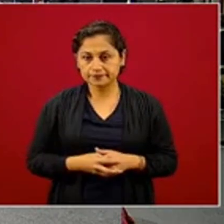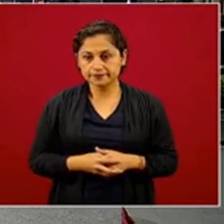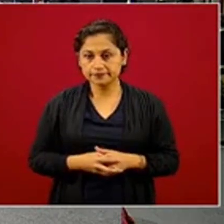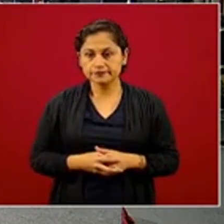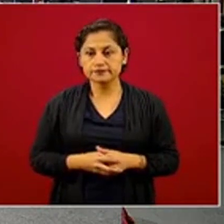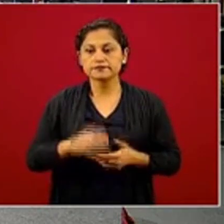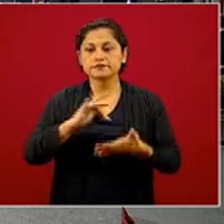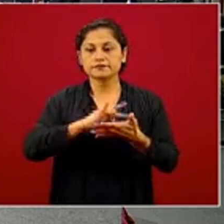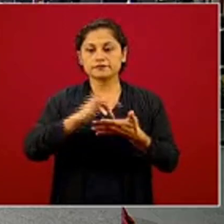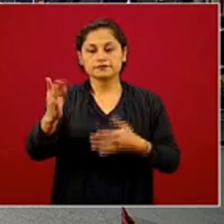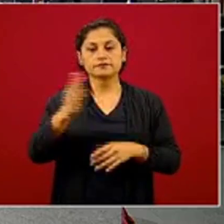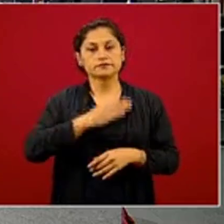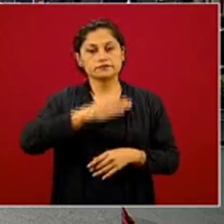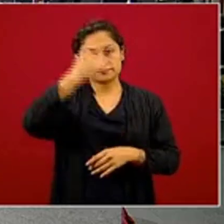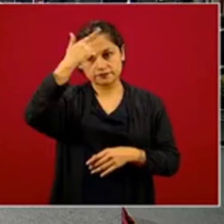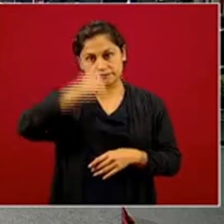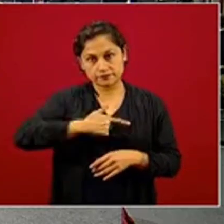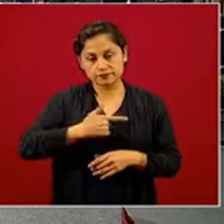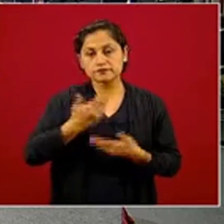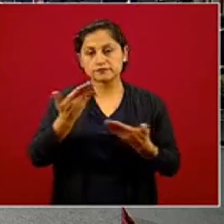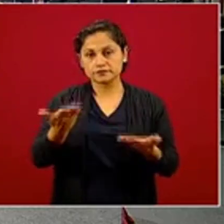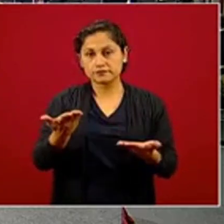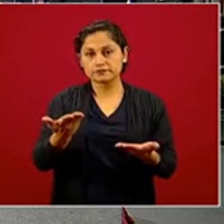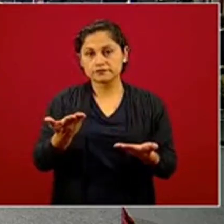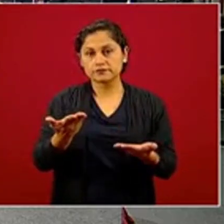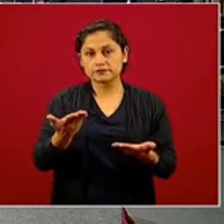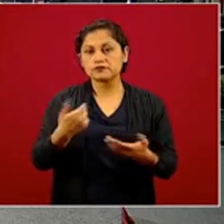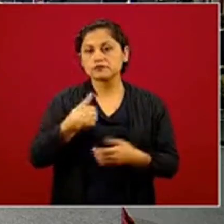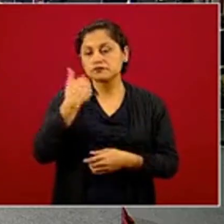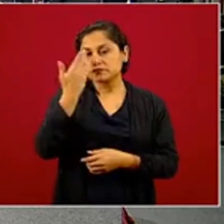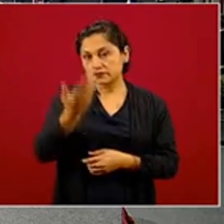Gracias. Buenas noches. Para empezar, pues felicitarlo